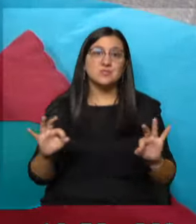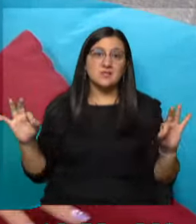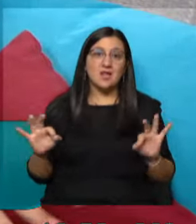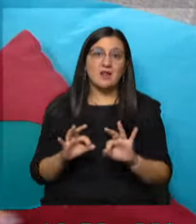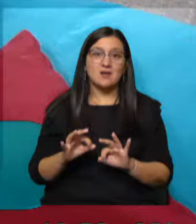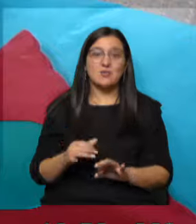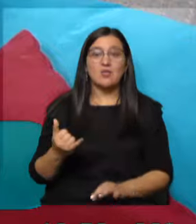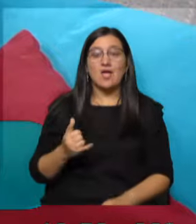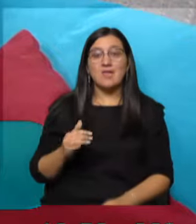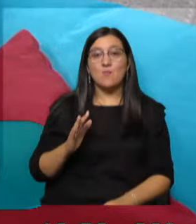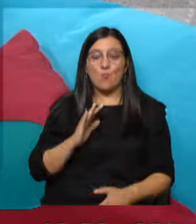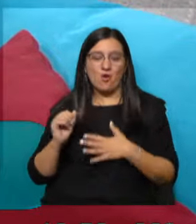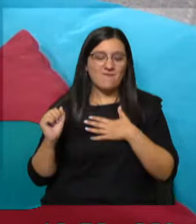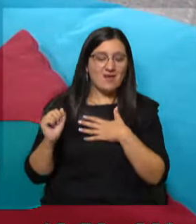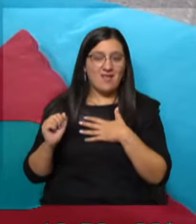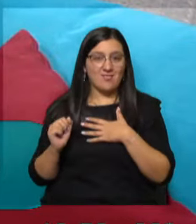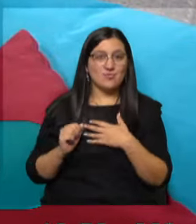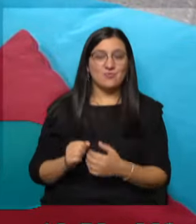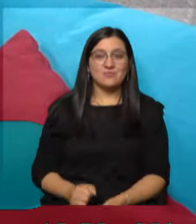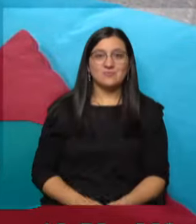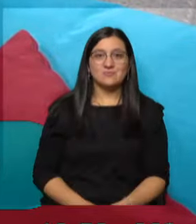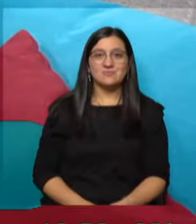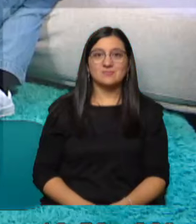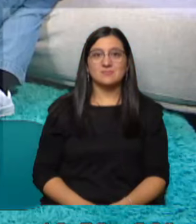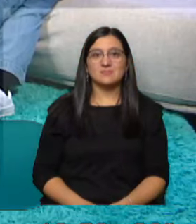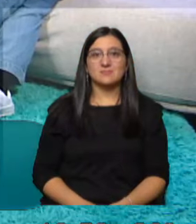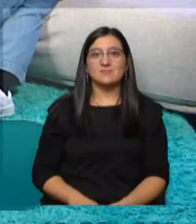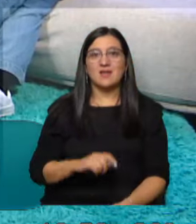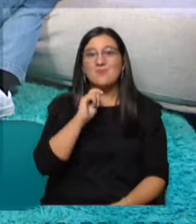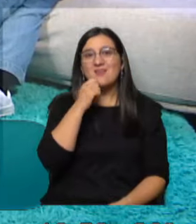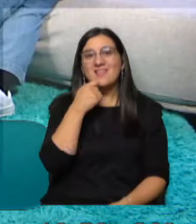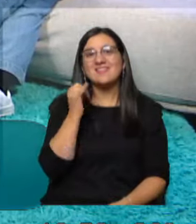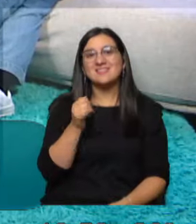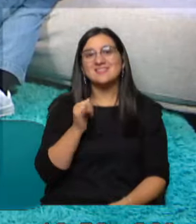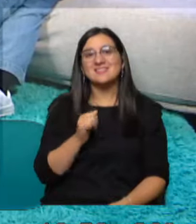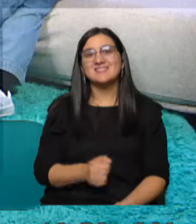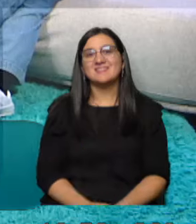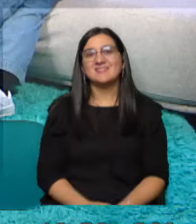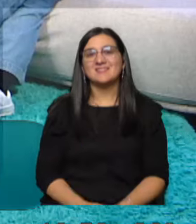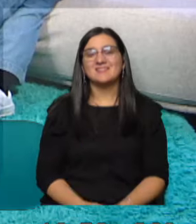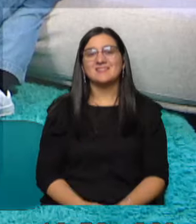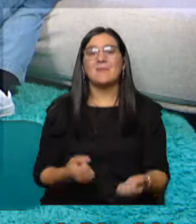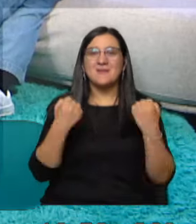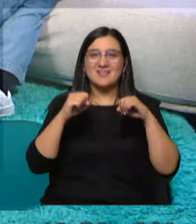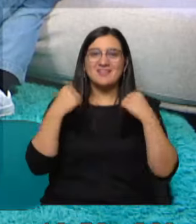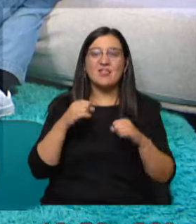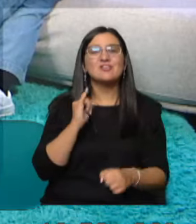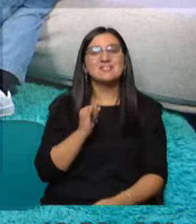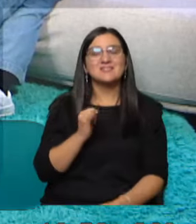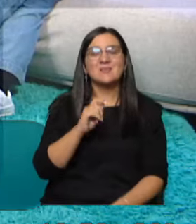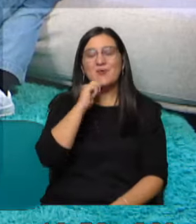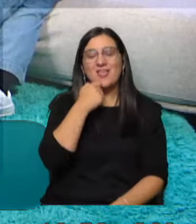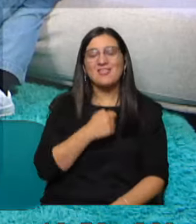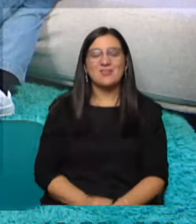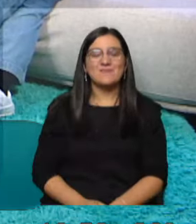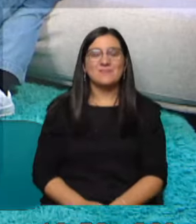tenés bailarinas, ¿no? Entonces, por eso es la... Qué lindo, va a estar buenísimo. Está copada, ensayando. Está muy lindo, loca, sí, sí. Está